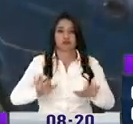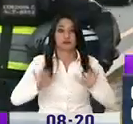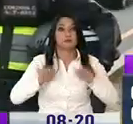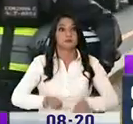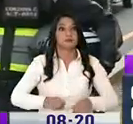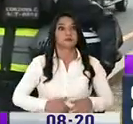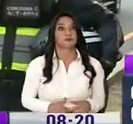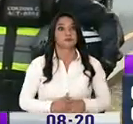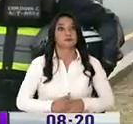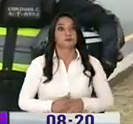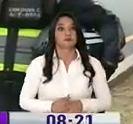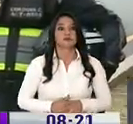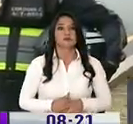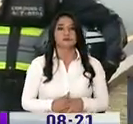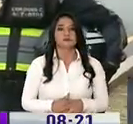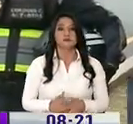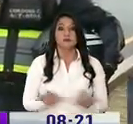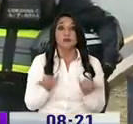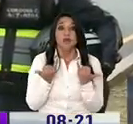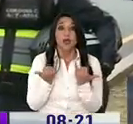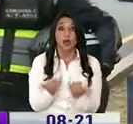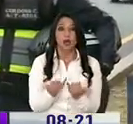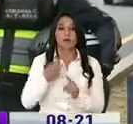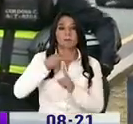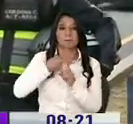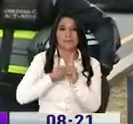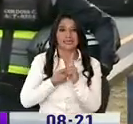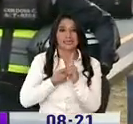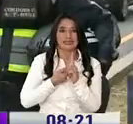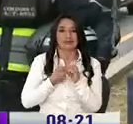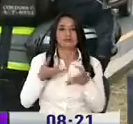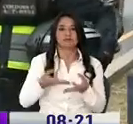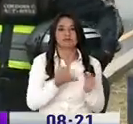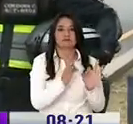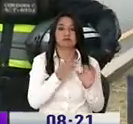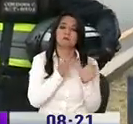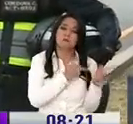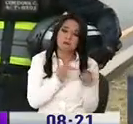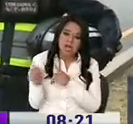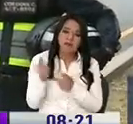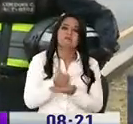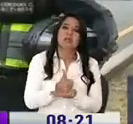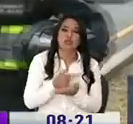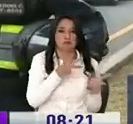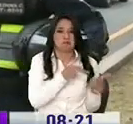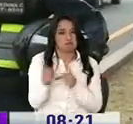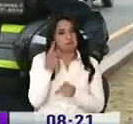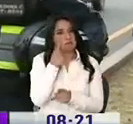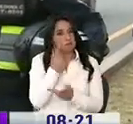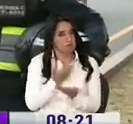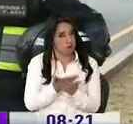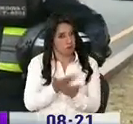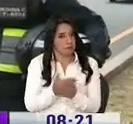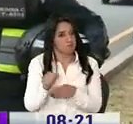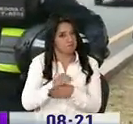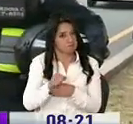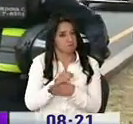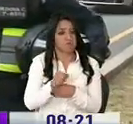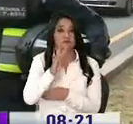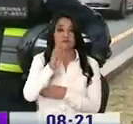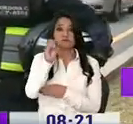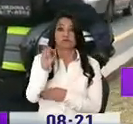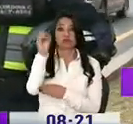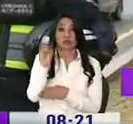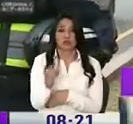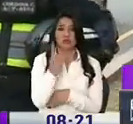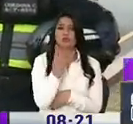zona. Vamos a tener este mes, que es un mes de un plan piloto que estamos organizando. El 70% de los vehículos vienen con